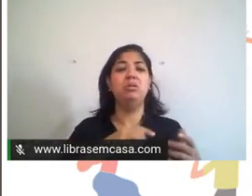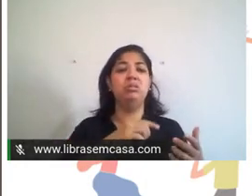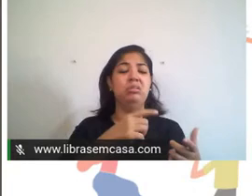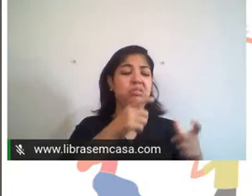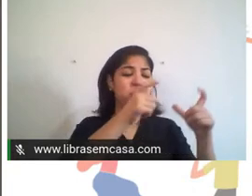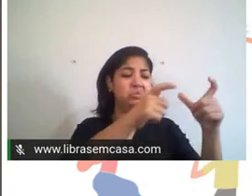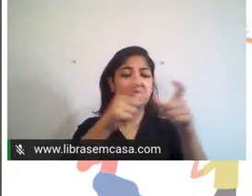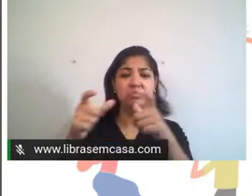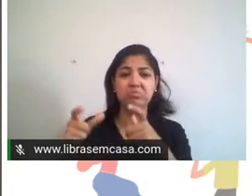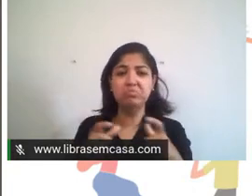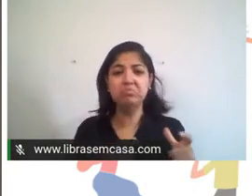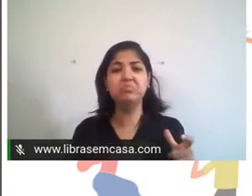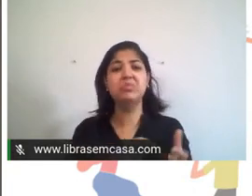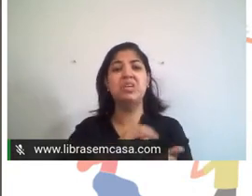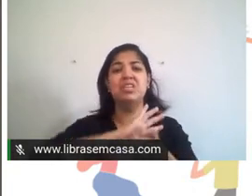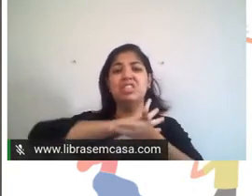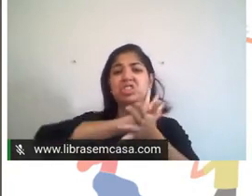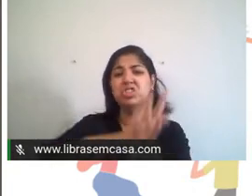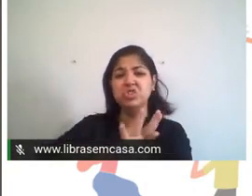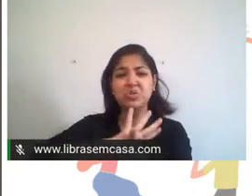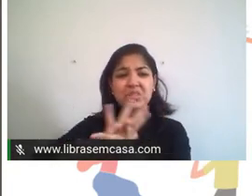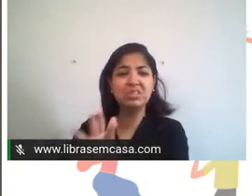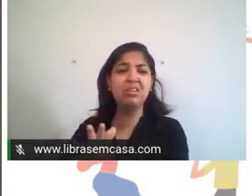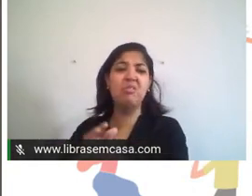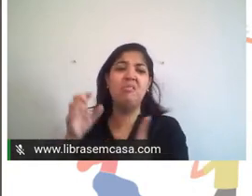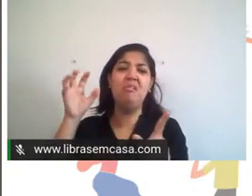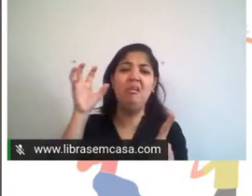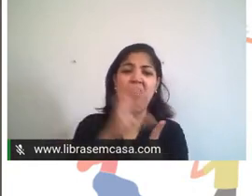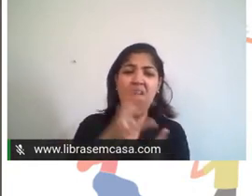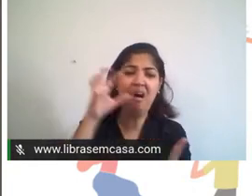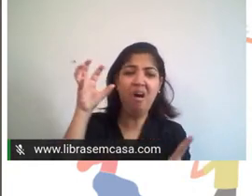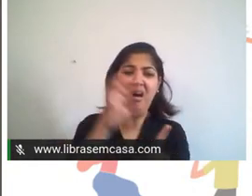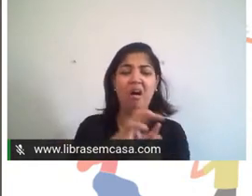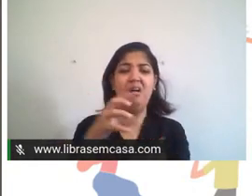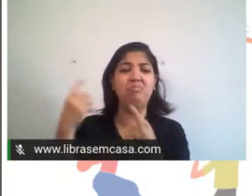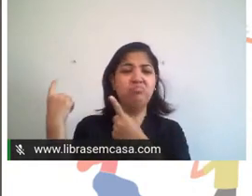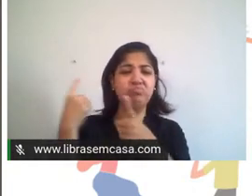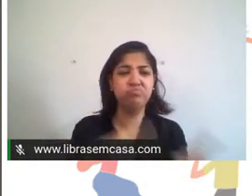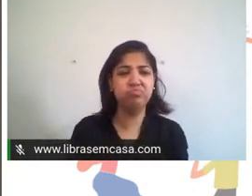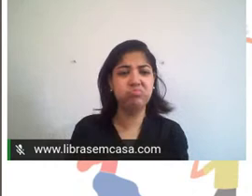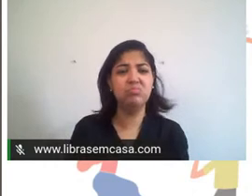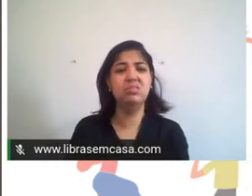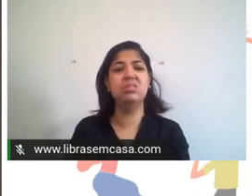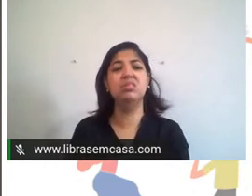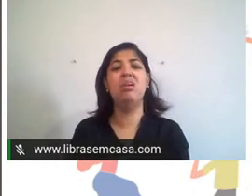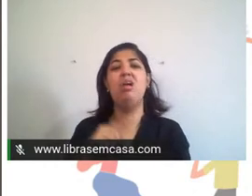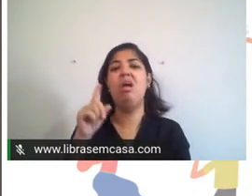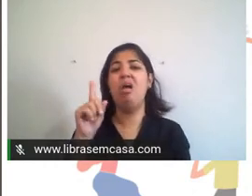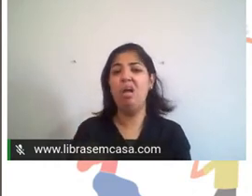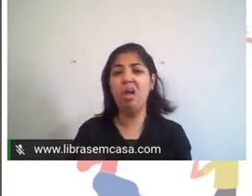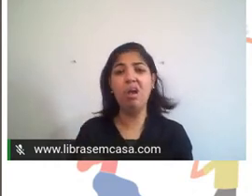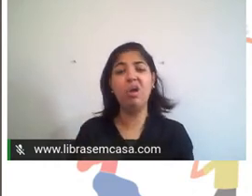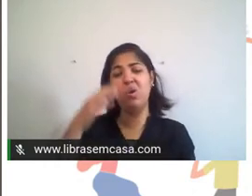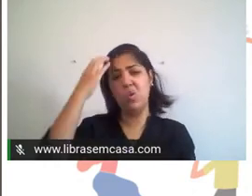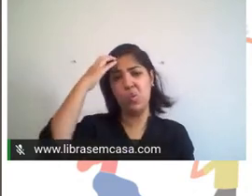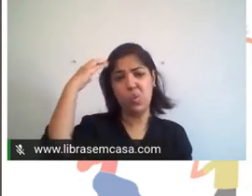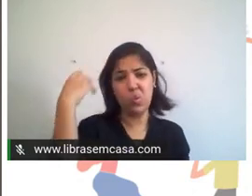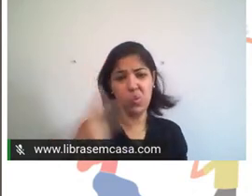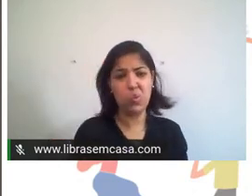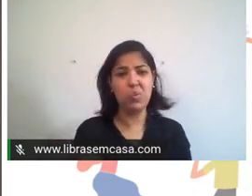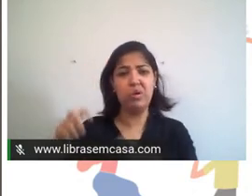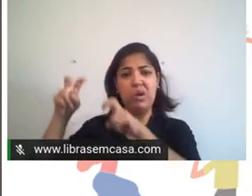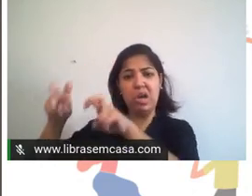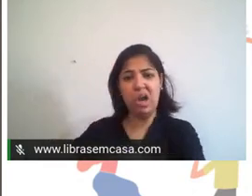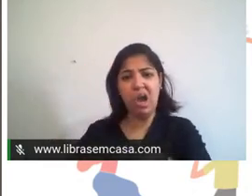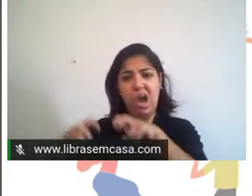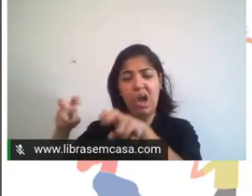escenarios de amenaza y escenarios de, por supuesto, de mayor conquista del agronegocio por sobre nuestros derechos, esto del trigo